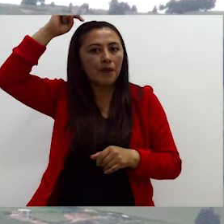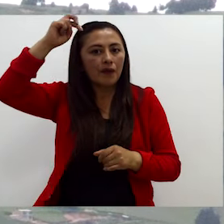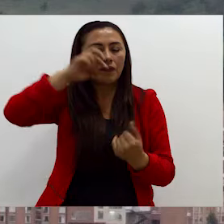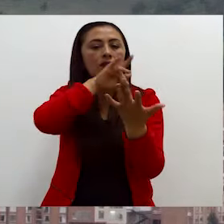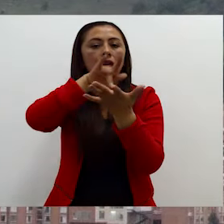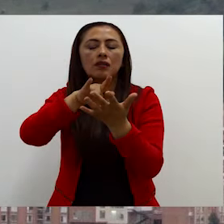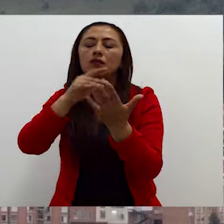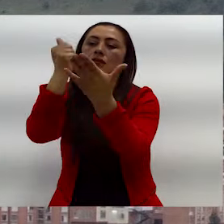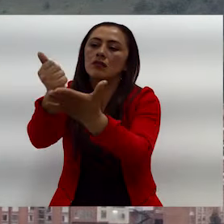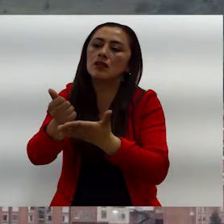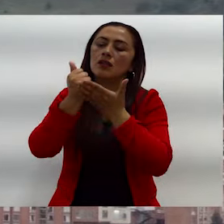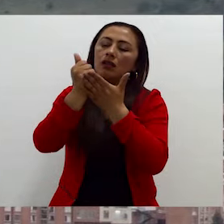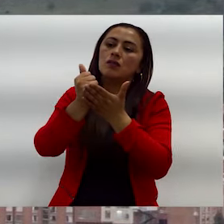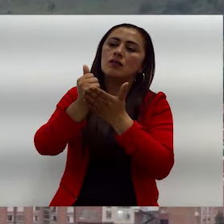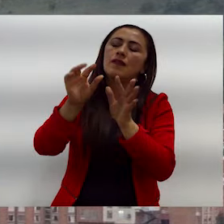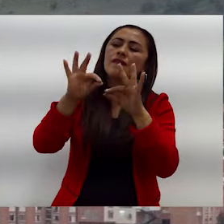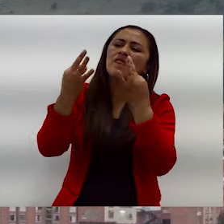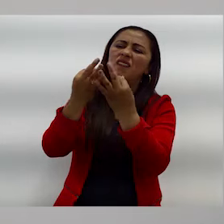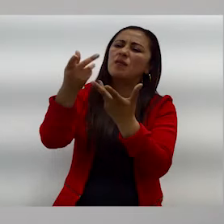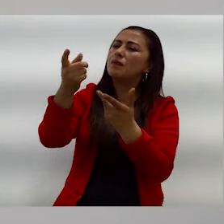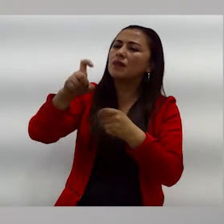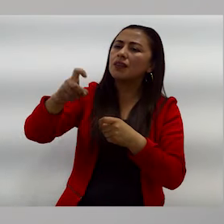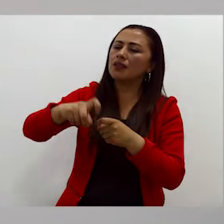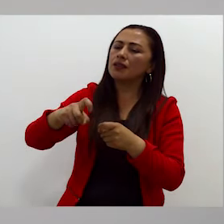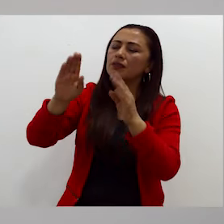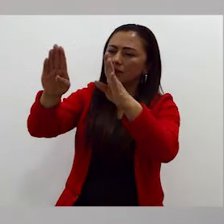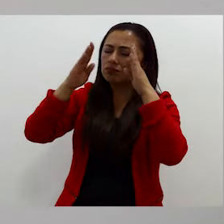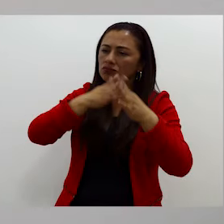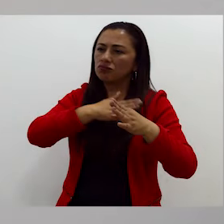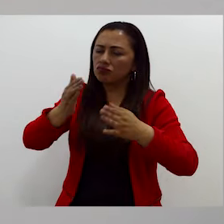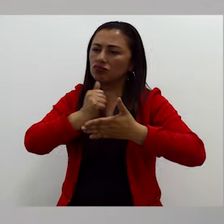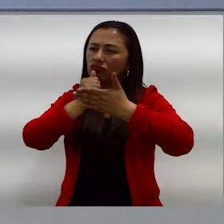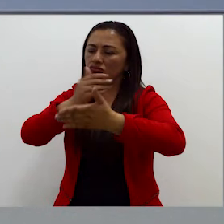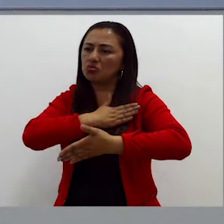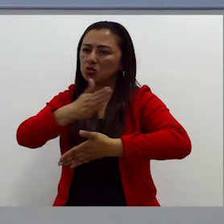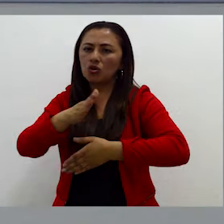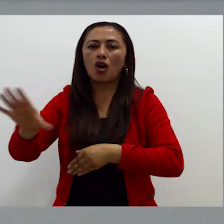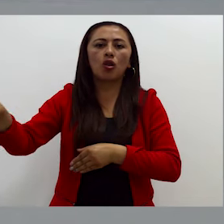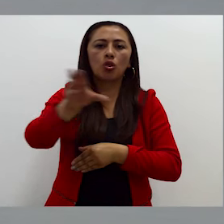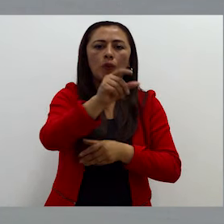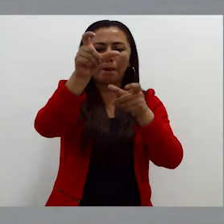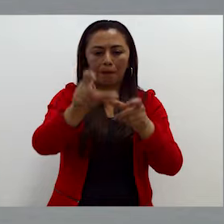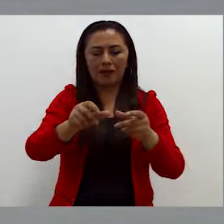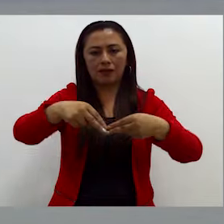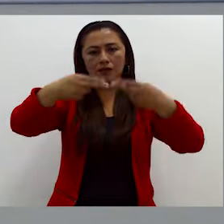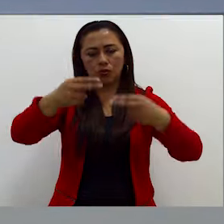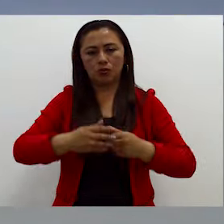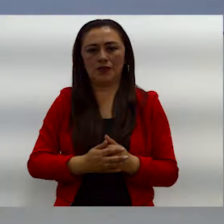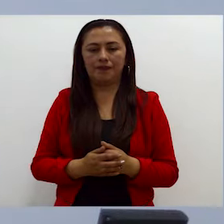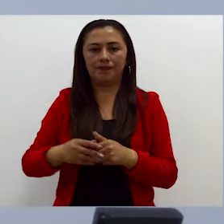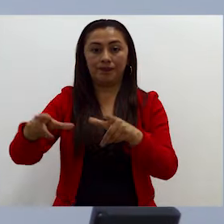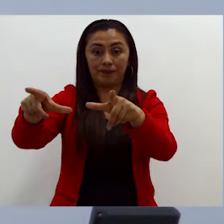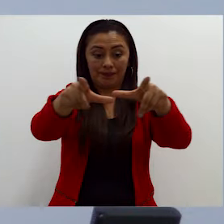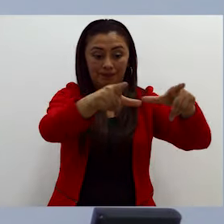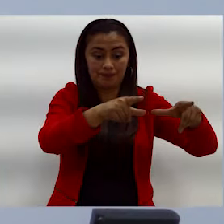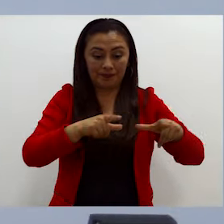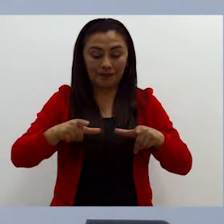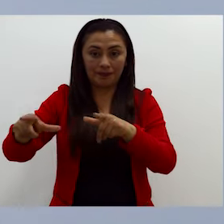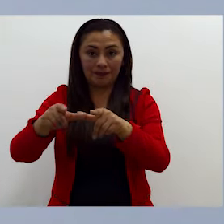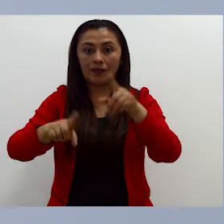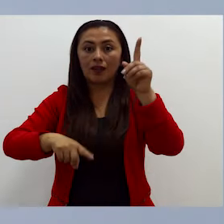los elementos tecnológicos y de mobiliario para prestar un servicio a toda la comunidad tunjana. Vamos a hacer una redistribución en lo que tiene que ver